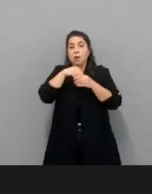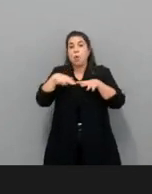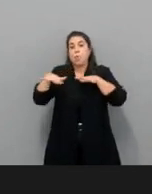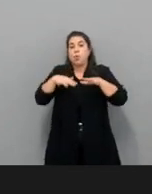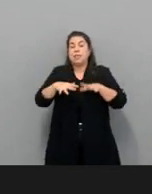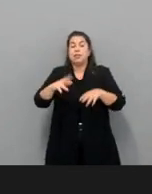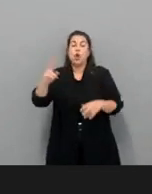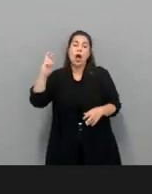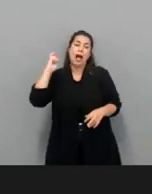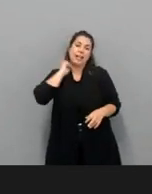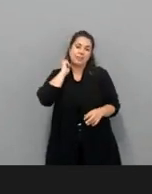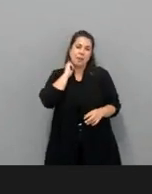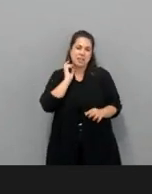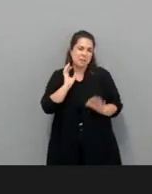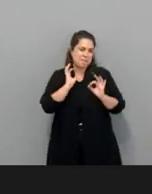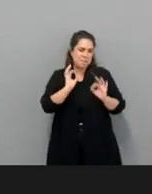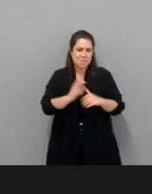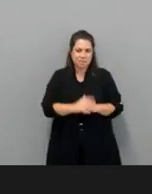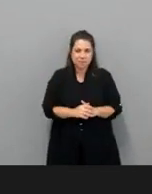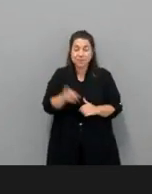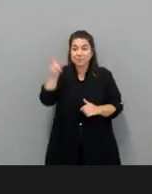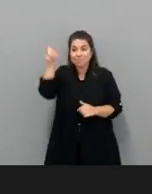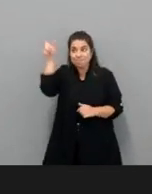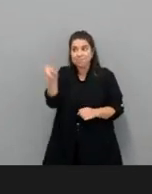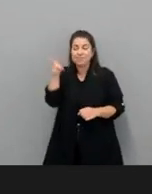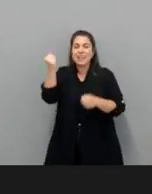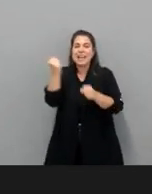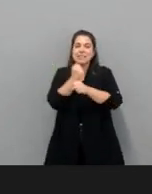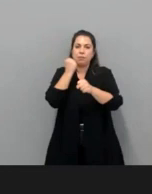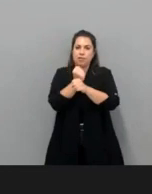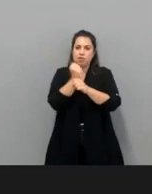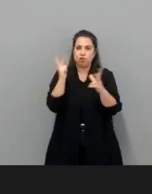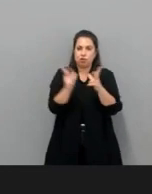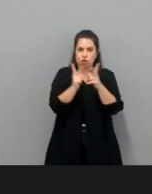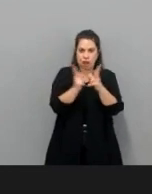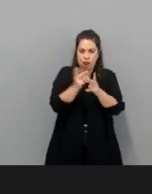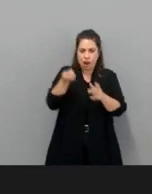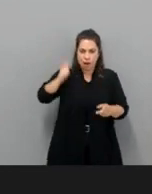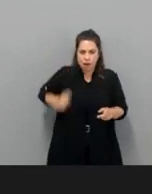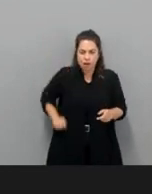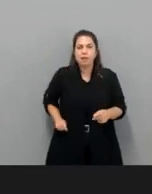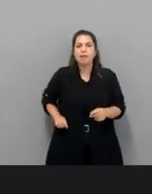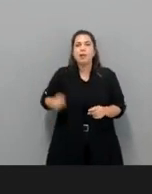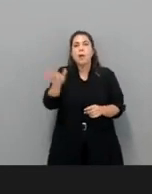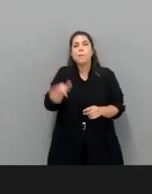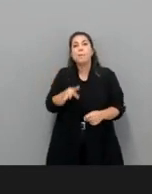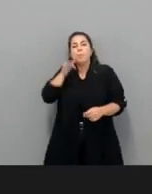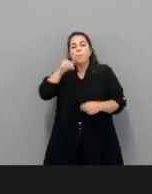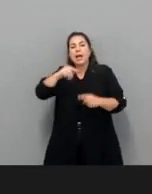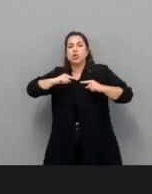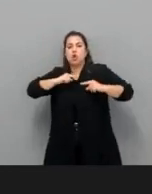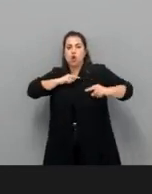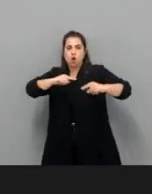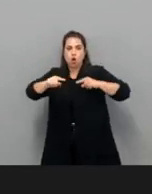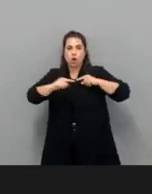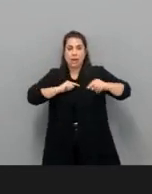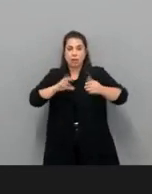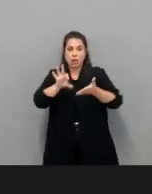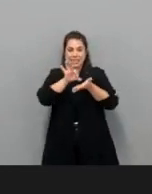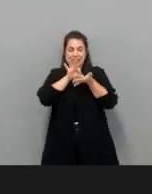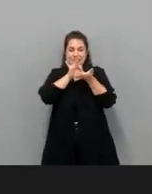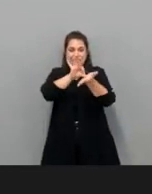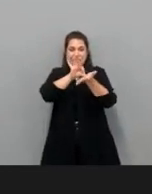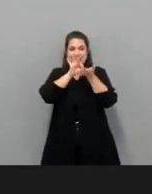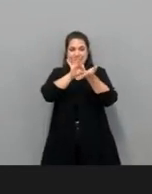puede ser de otra manera. Ella es trabajadora social y es coordinadora de servicios